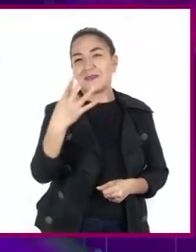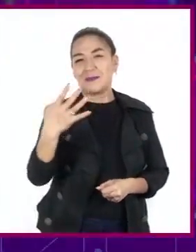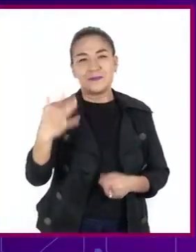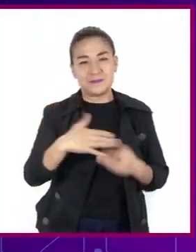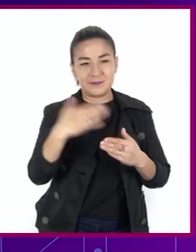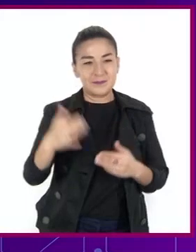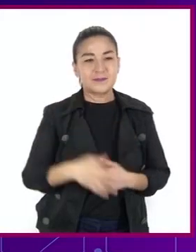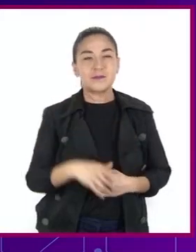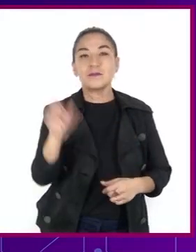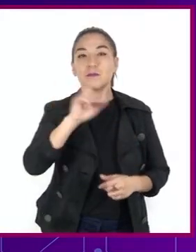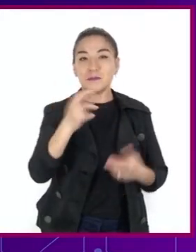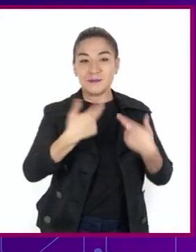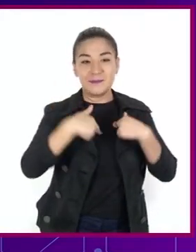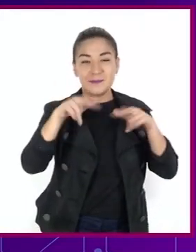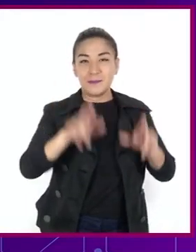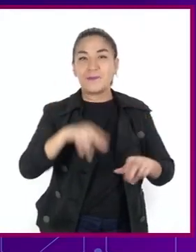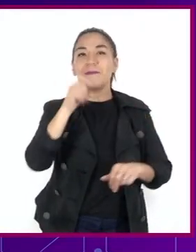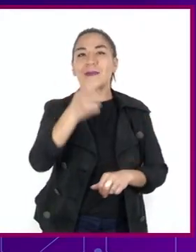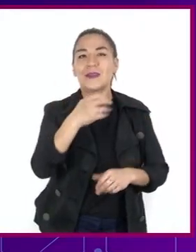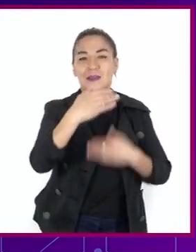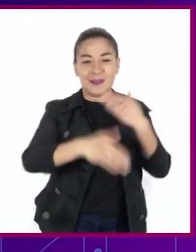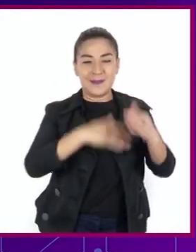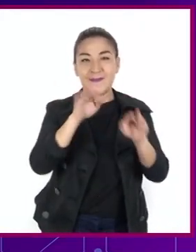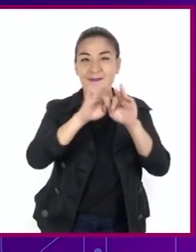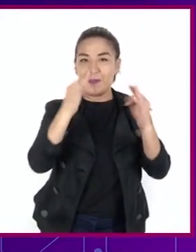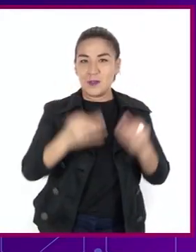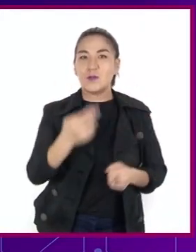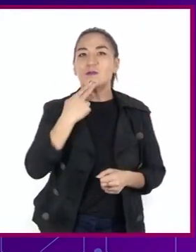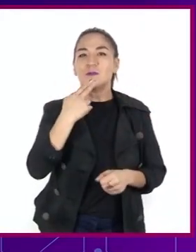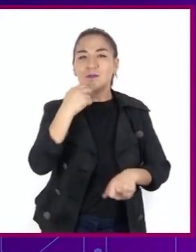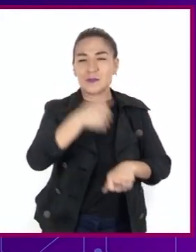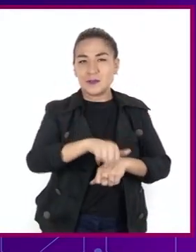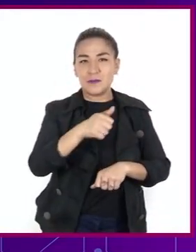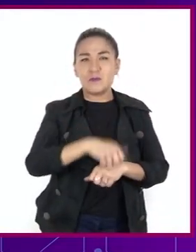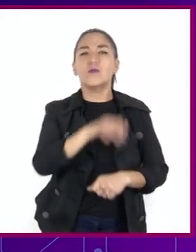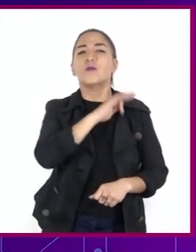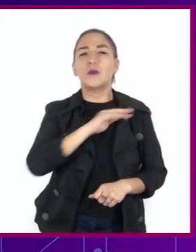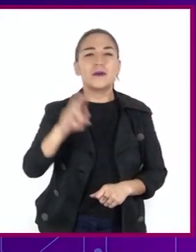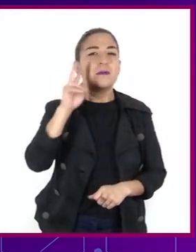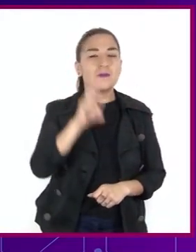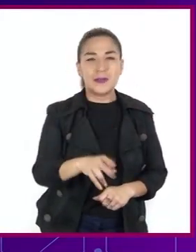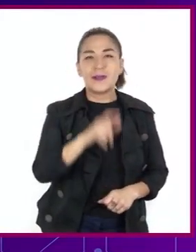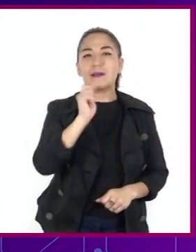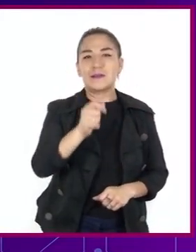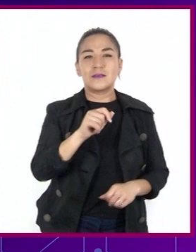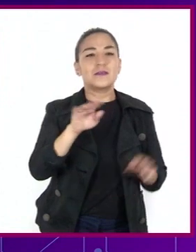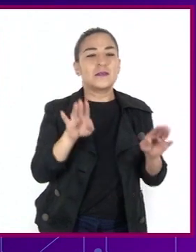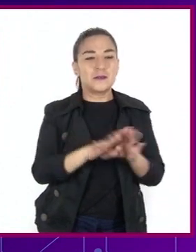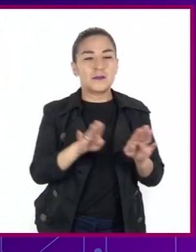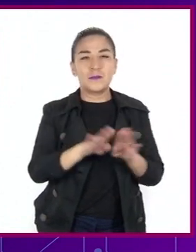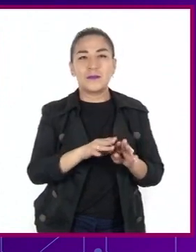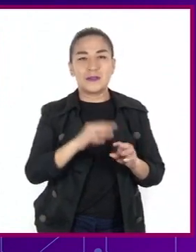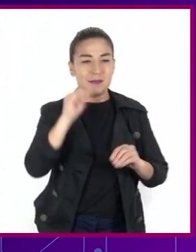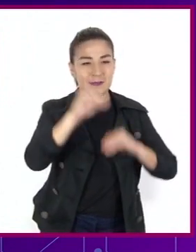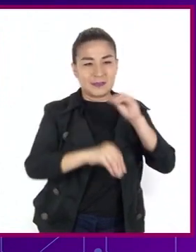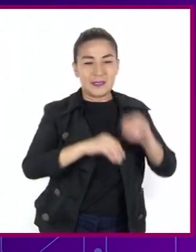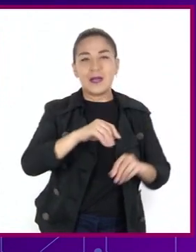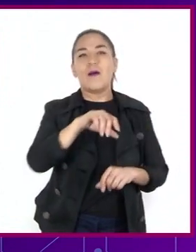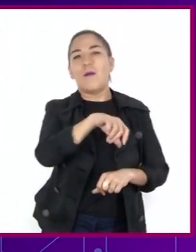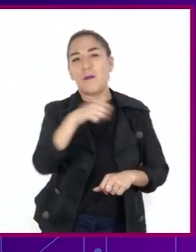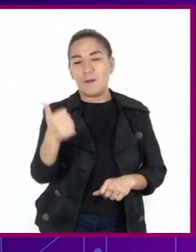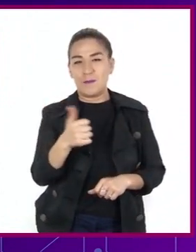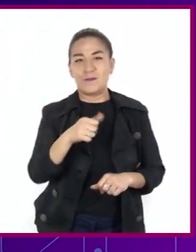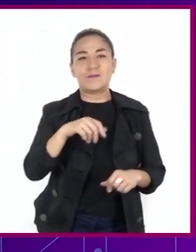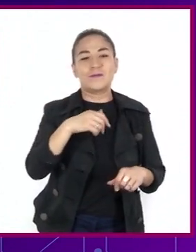vez representada la sucesión de figuras usando números, se pueden hacer observaciones respecto a la manera en la que se construye el siguiente